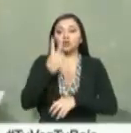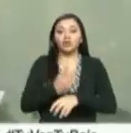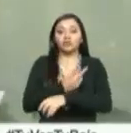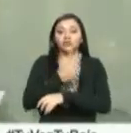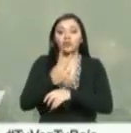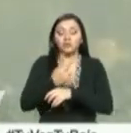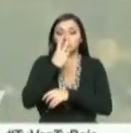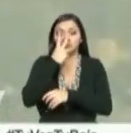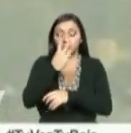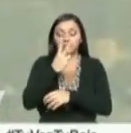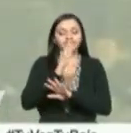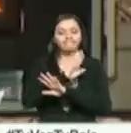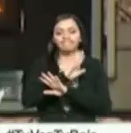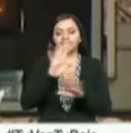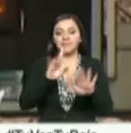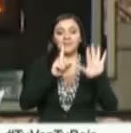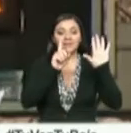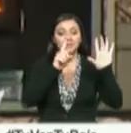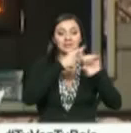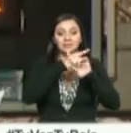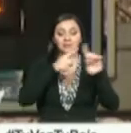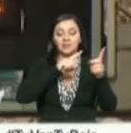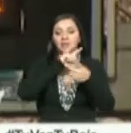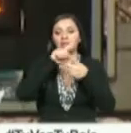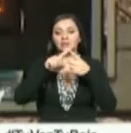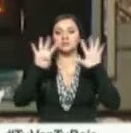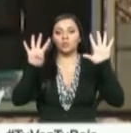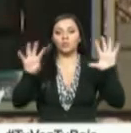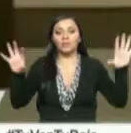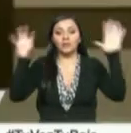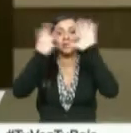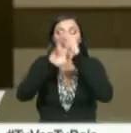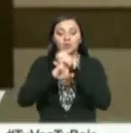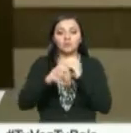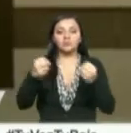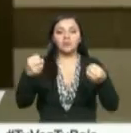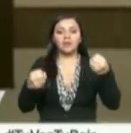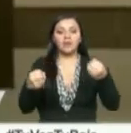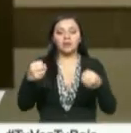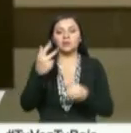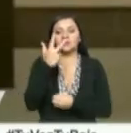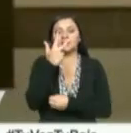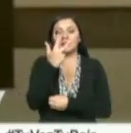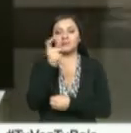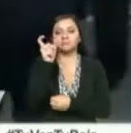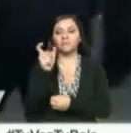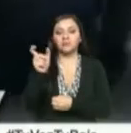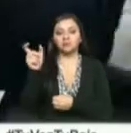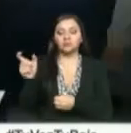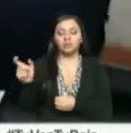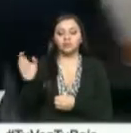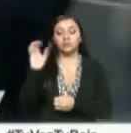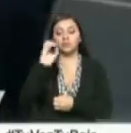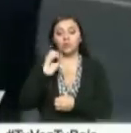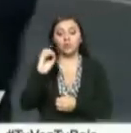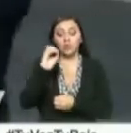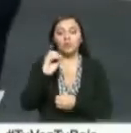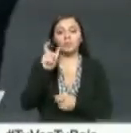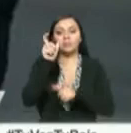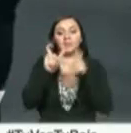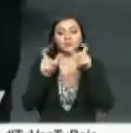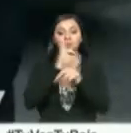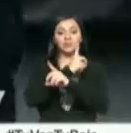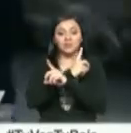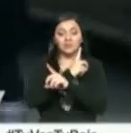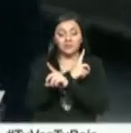Solo podrán circular entre las 6:30 de la mañana y las 9 de la noche los coches con 3 o más personas, los de 0 emisiones, los híbridos, los de personas